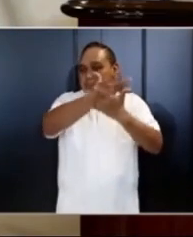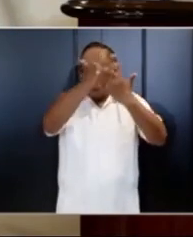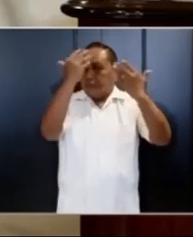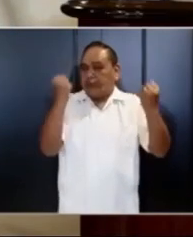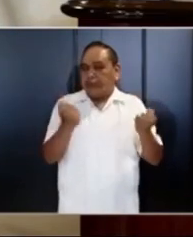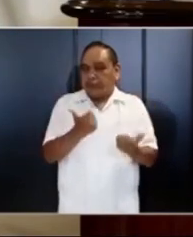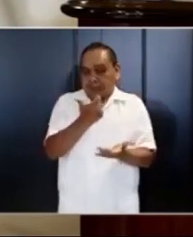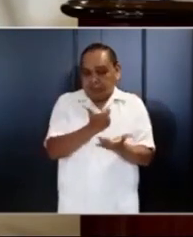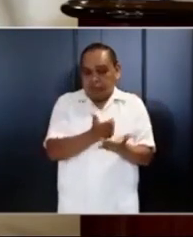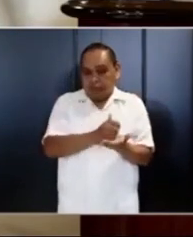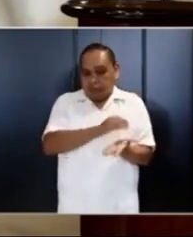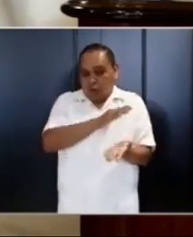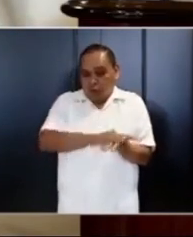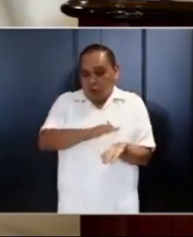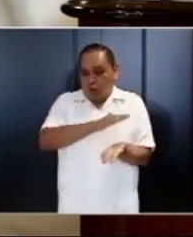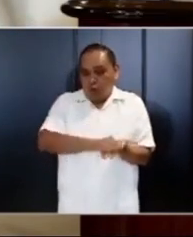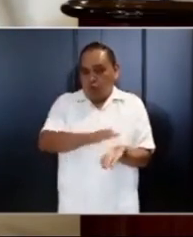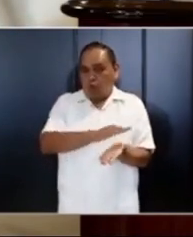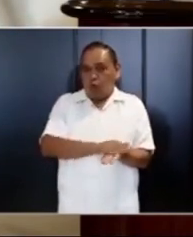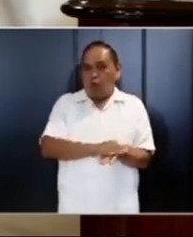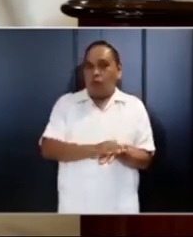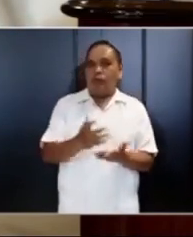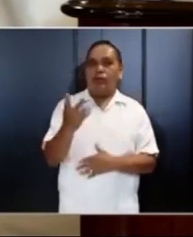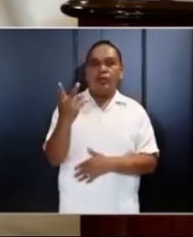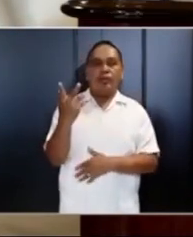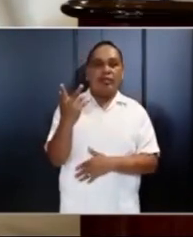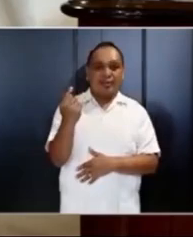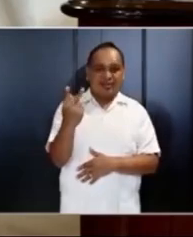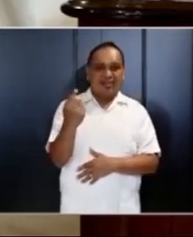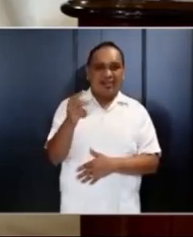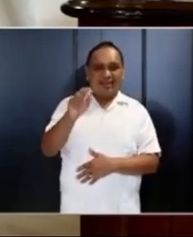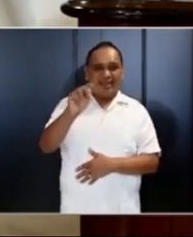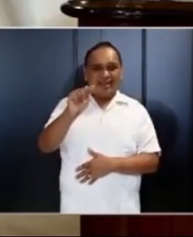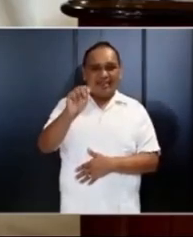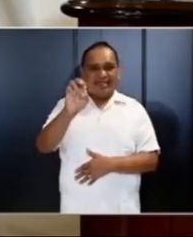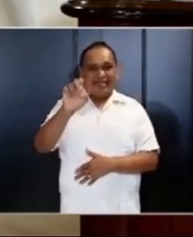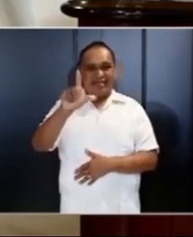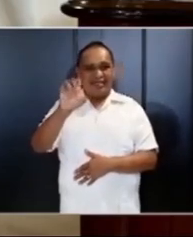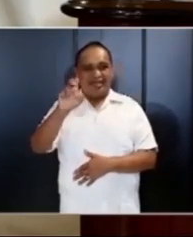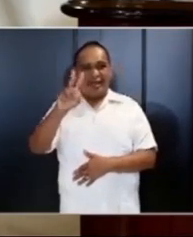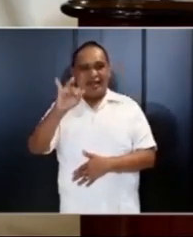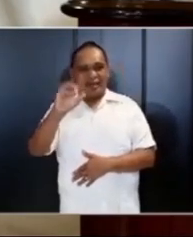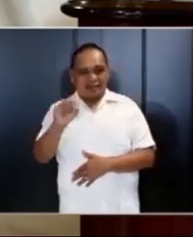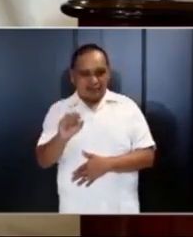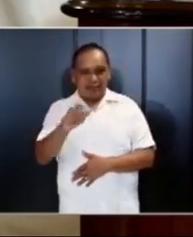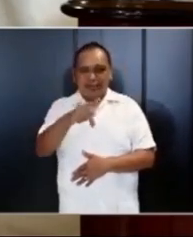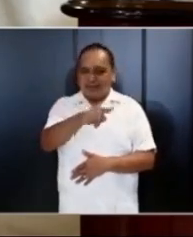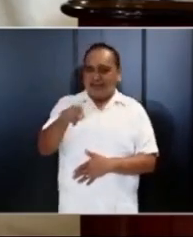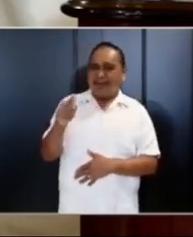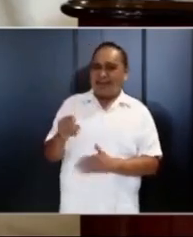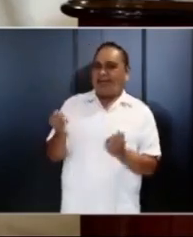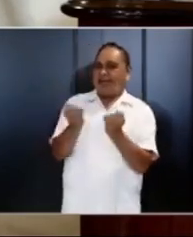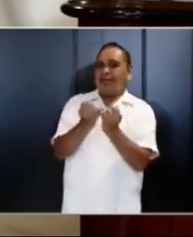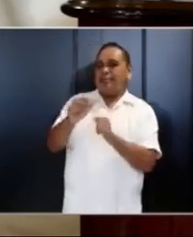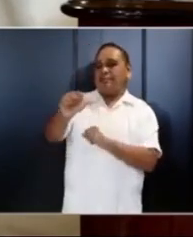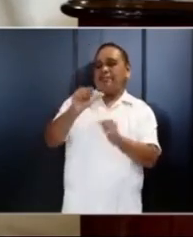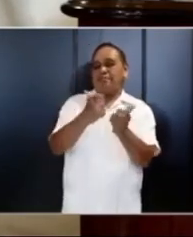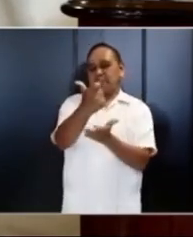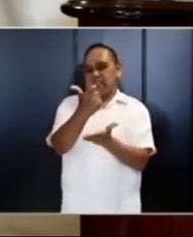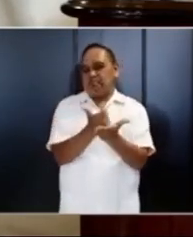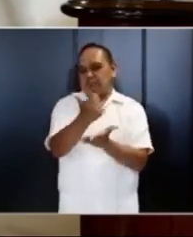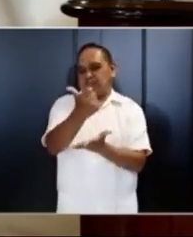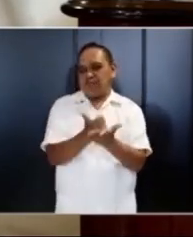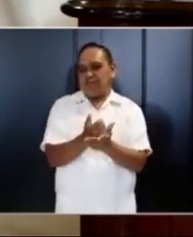efectivo, en donde hay, se ve que Televisa, pues hay un forcejeo, pero que también, bueno, pues ellos me lo dan, lo recibo,